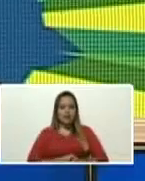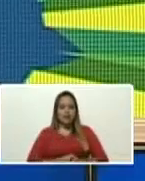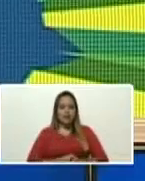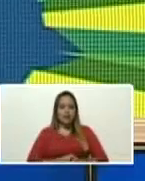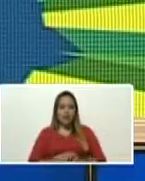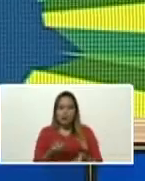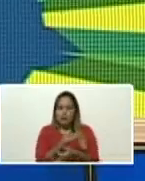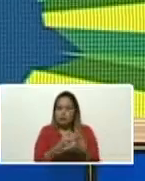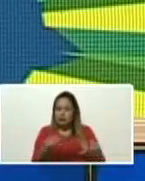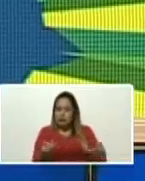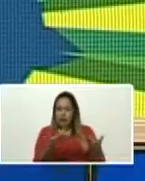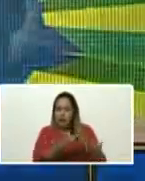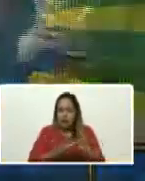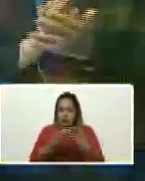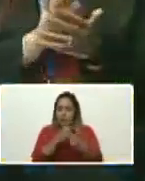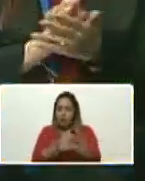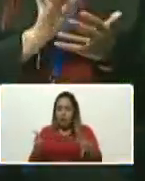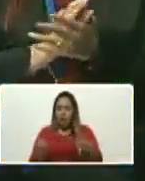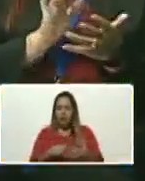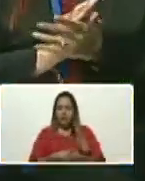de calidad pública.